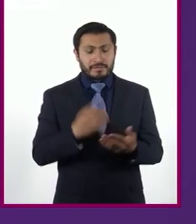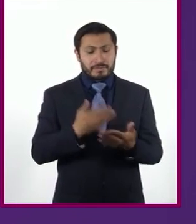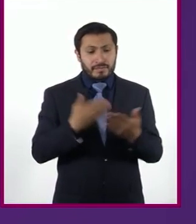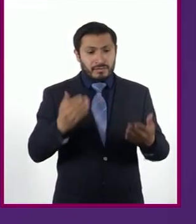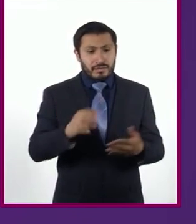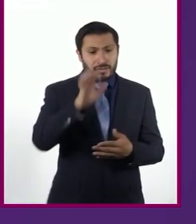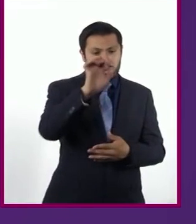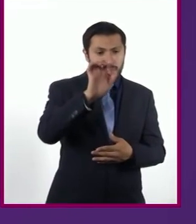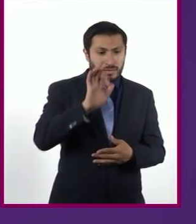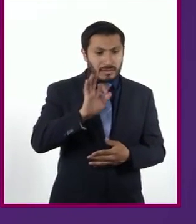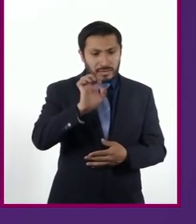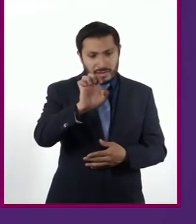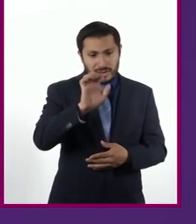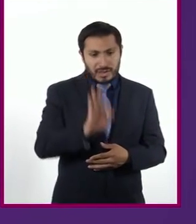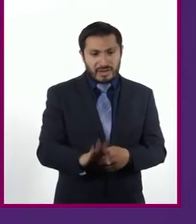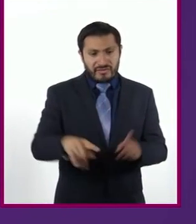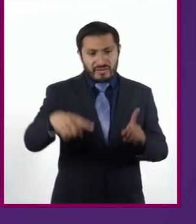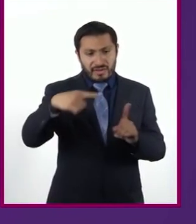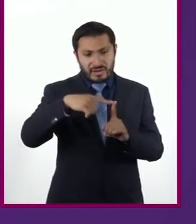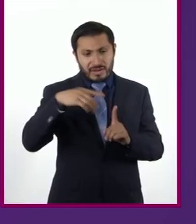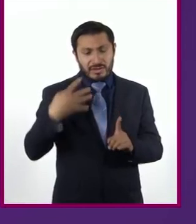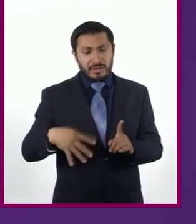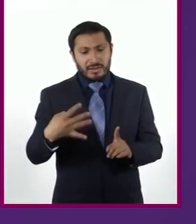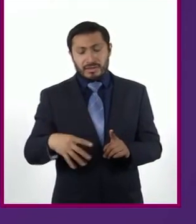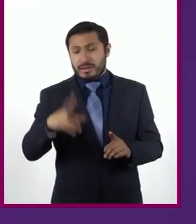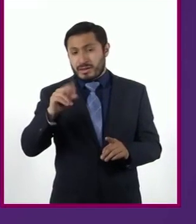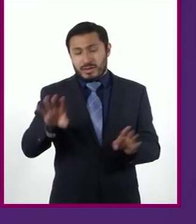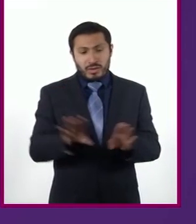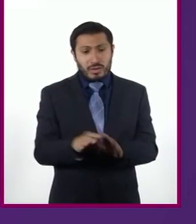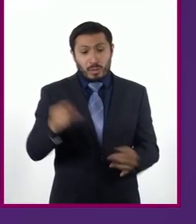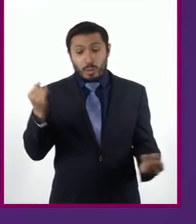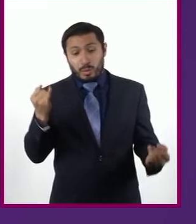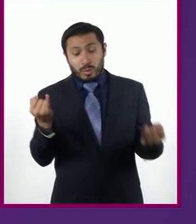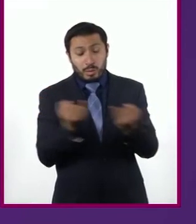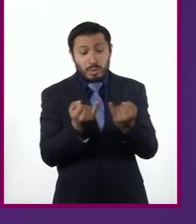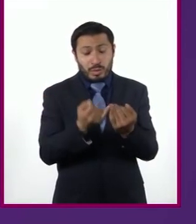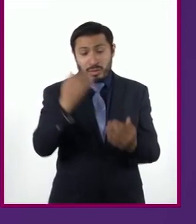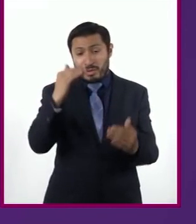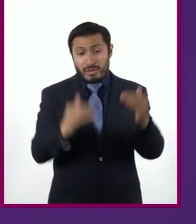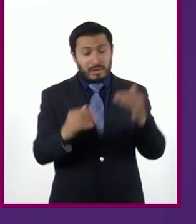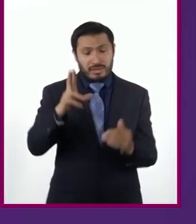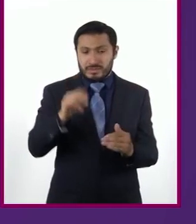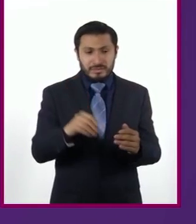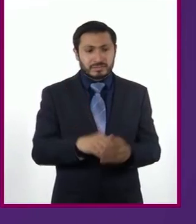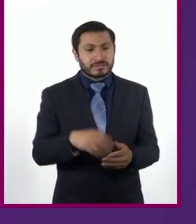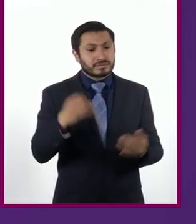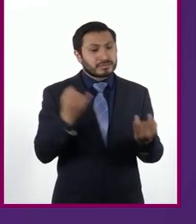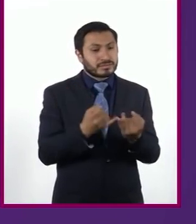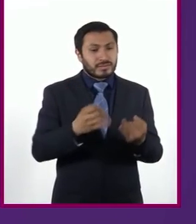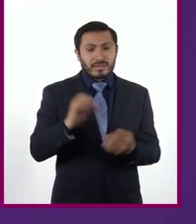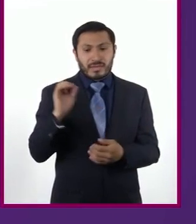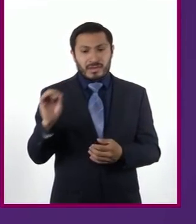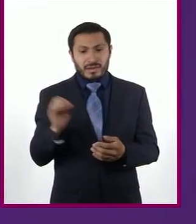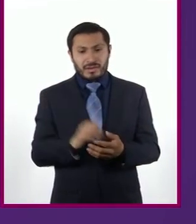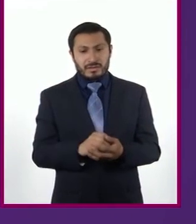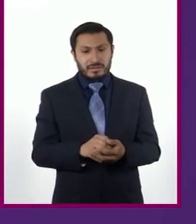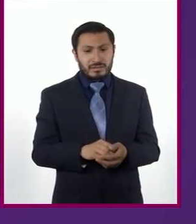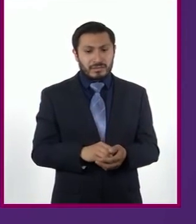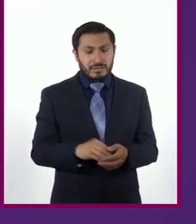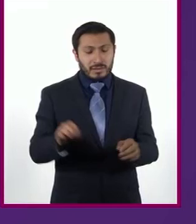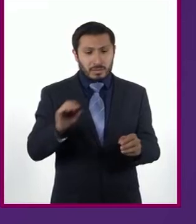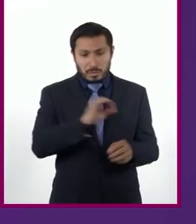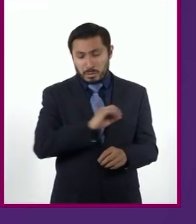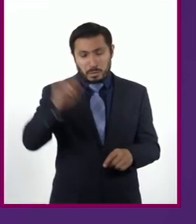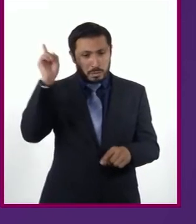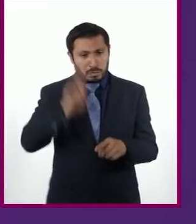Sumamos EF entre 14 para no alterar la igualdad. Esto es igual a 0 y puedo